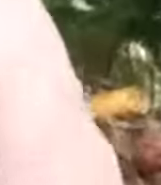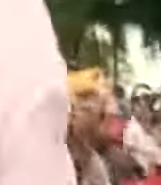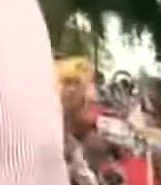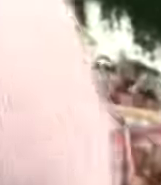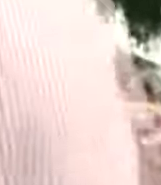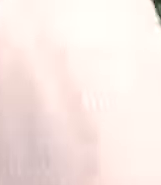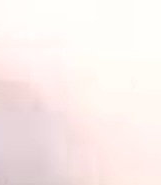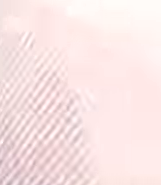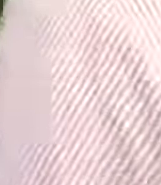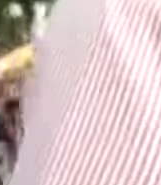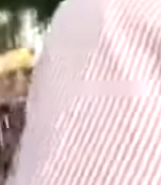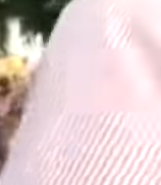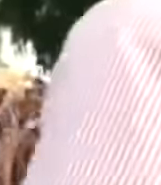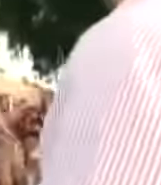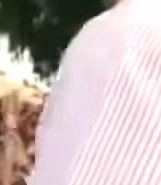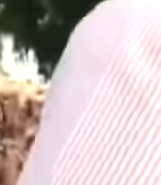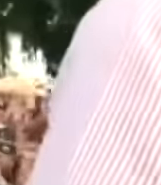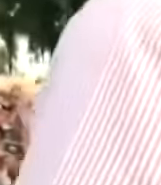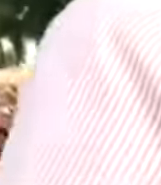Hoy todo es